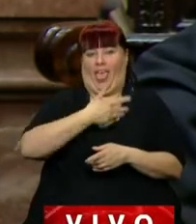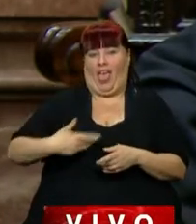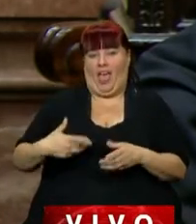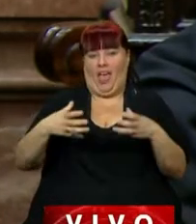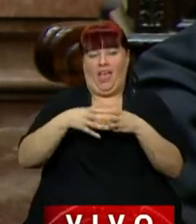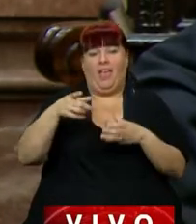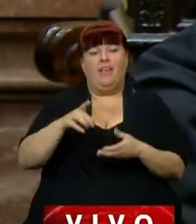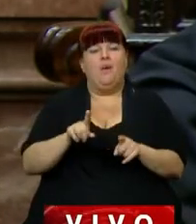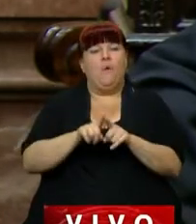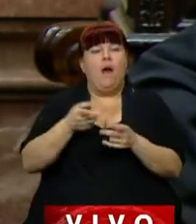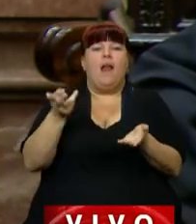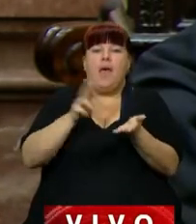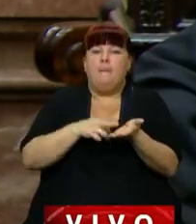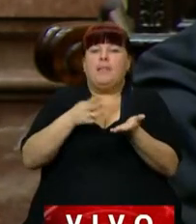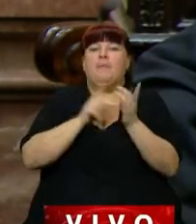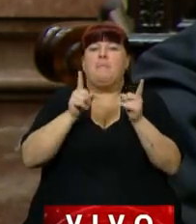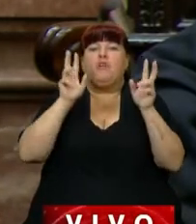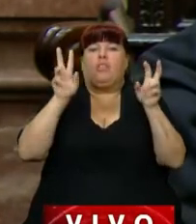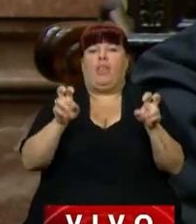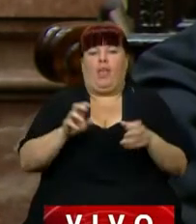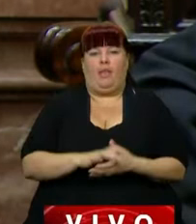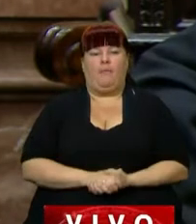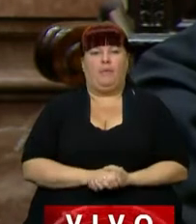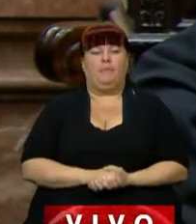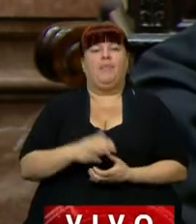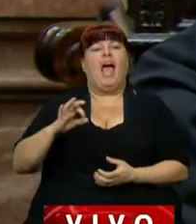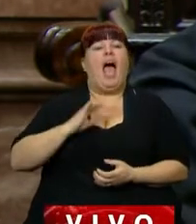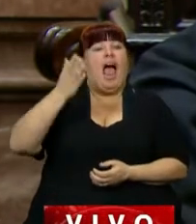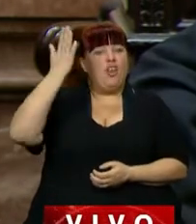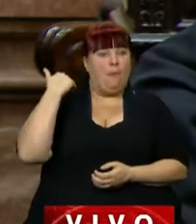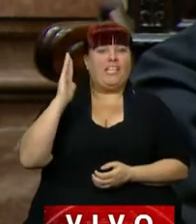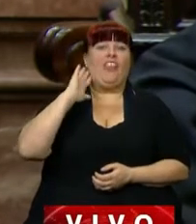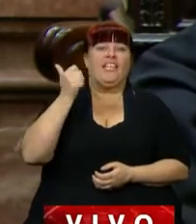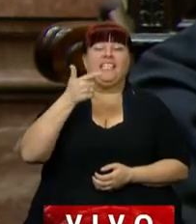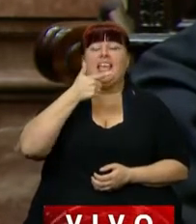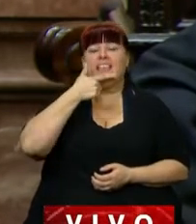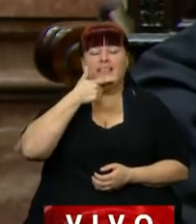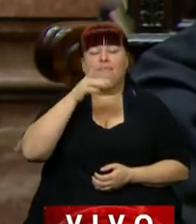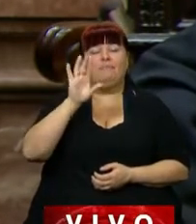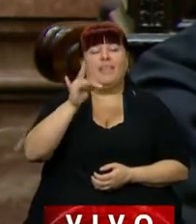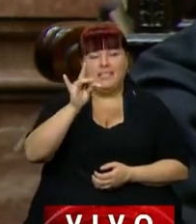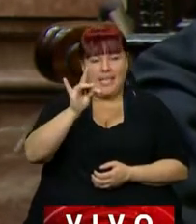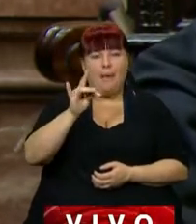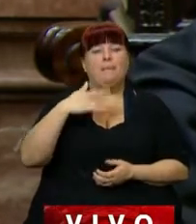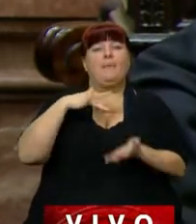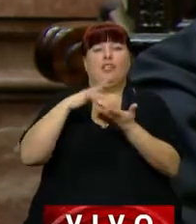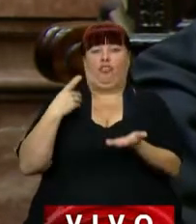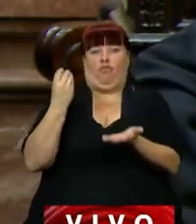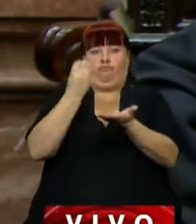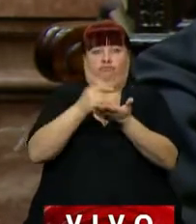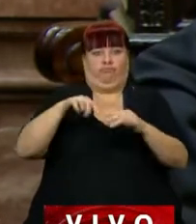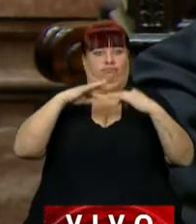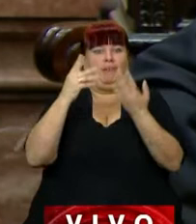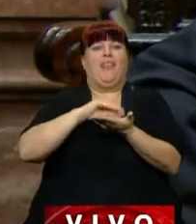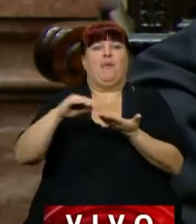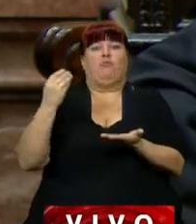oficialismo remarcar esto. El año pasado, el 16 de diciembre, me tocó asumir en este recinto